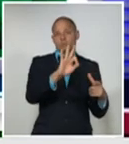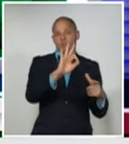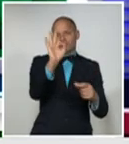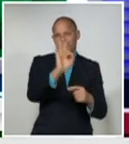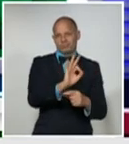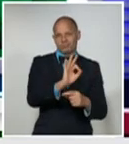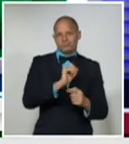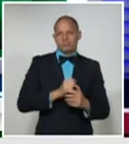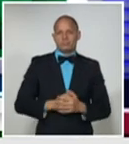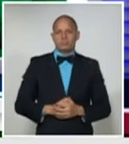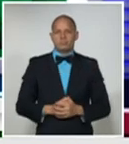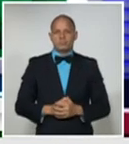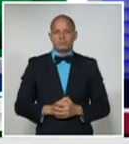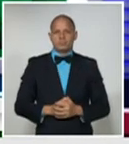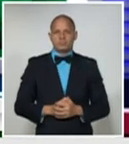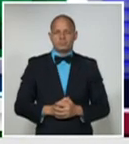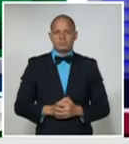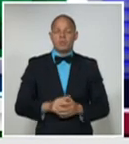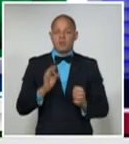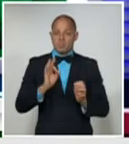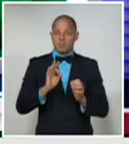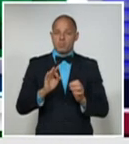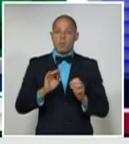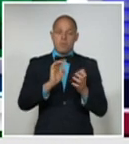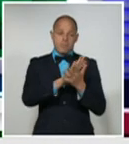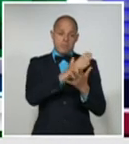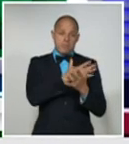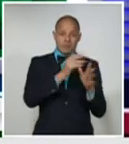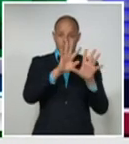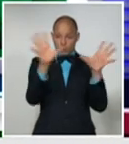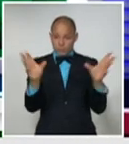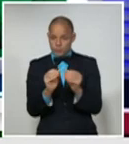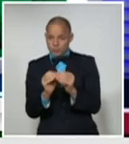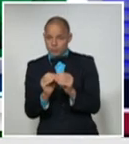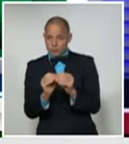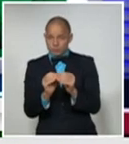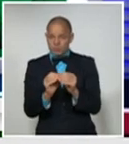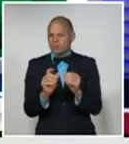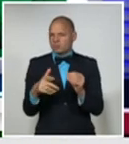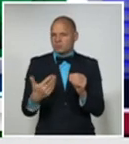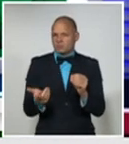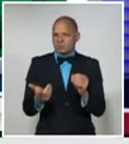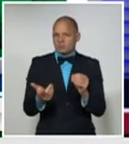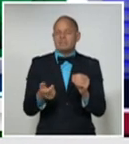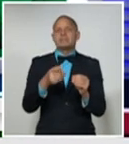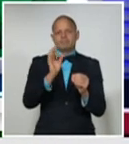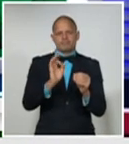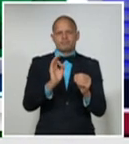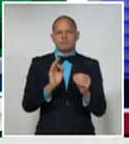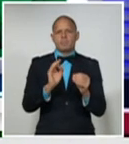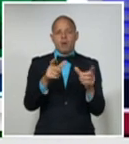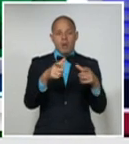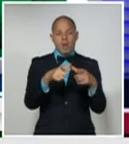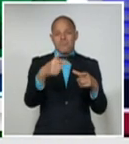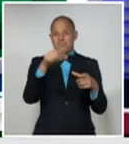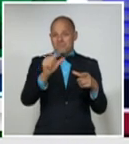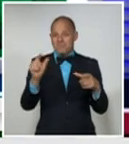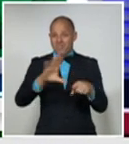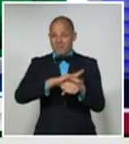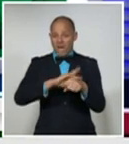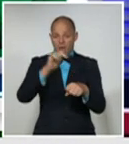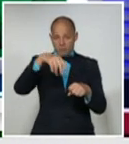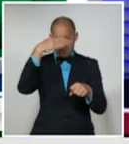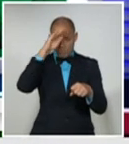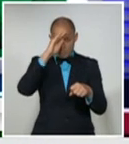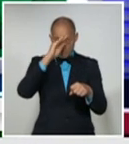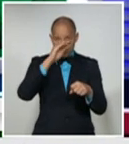58,1%, en el acumulado con el 51,2% de todos los pacientes diagnosticados en Cuba